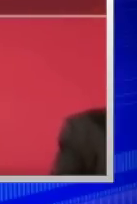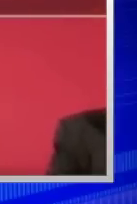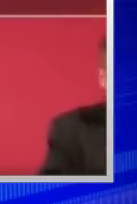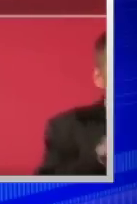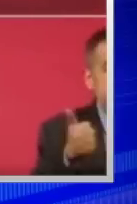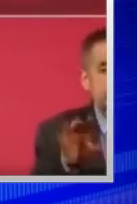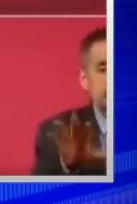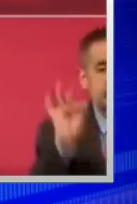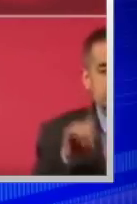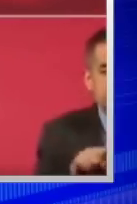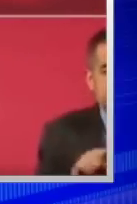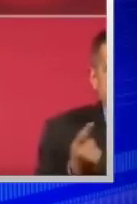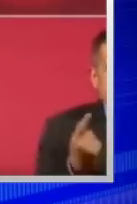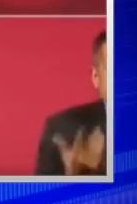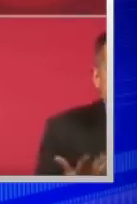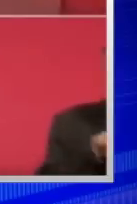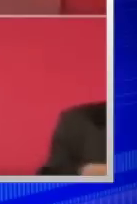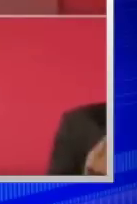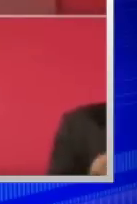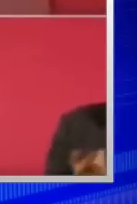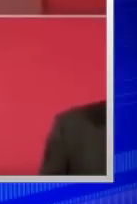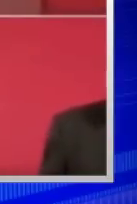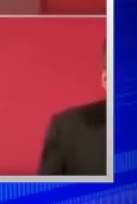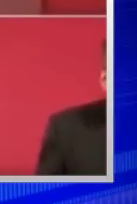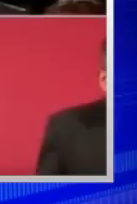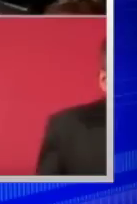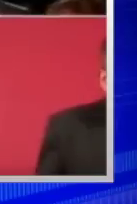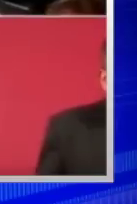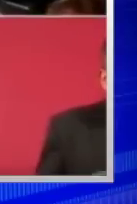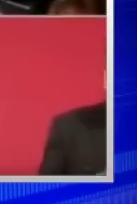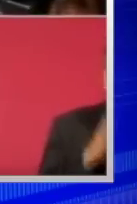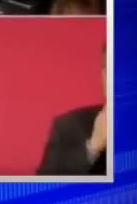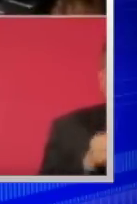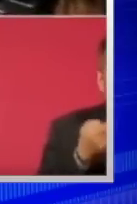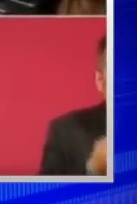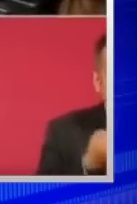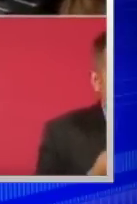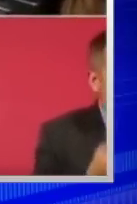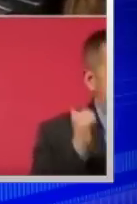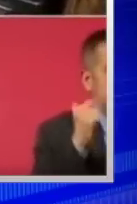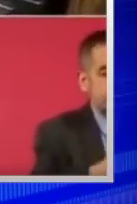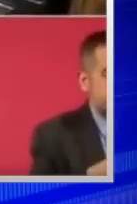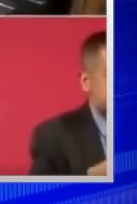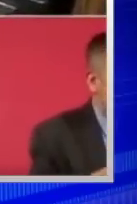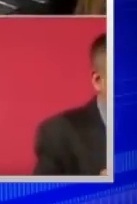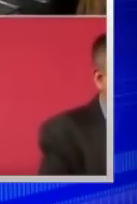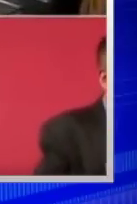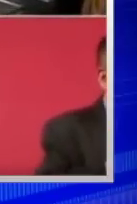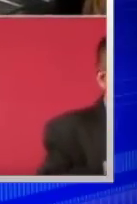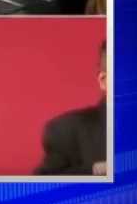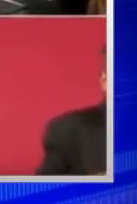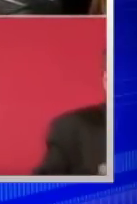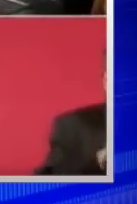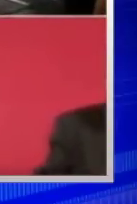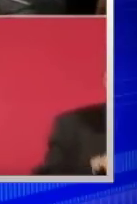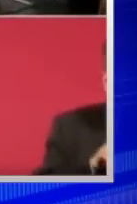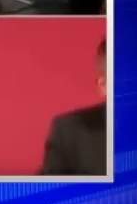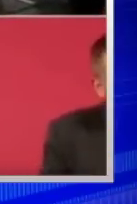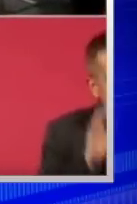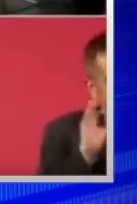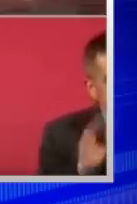alternativa vamos a decir un producto natural biológico